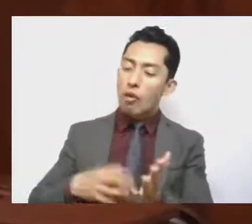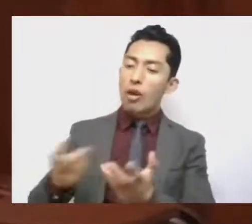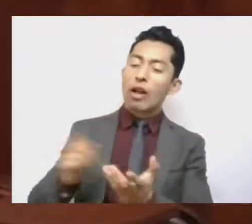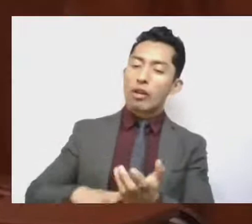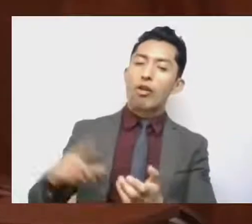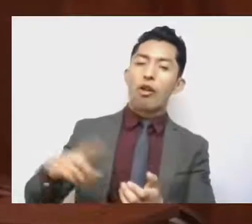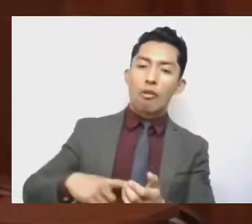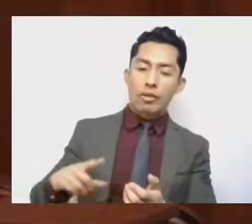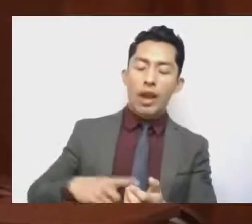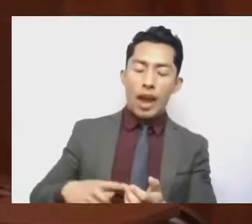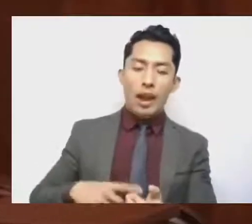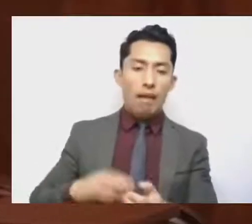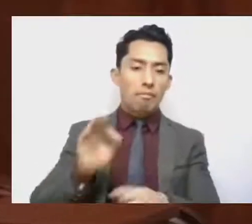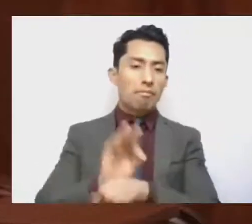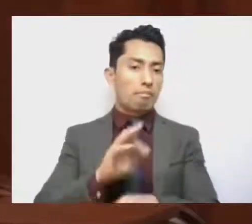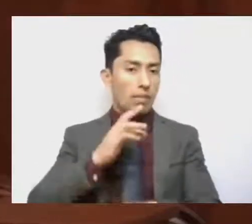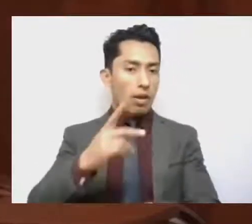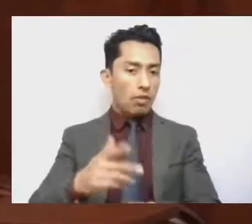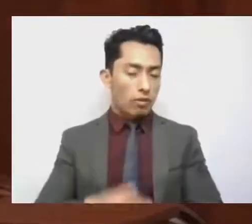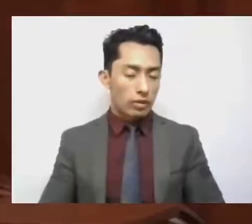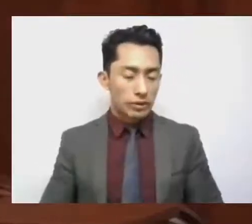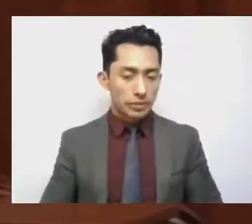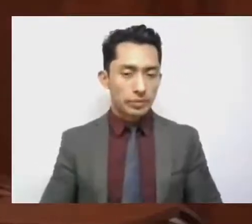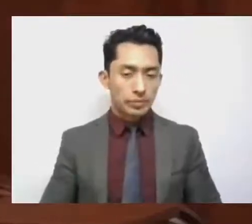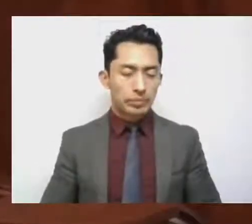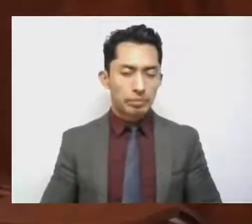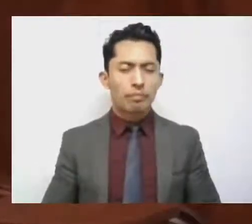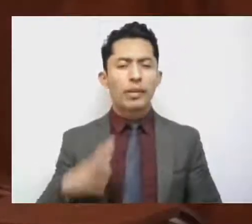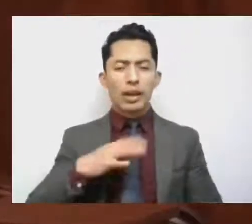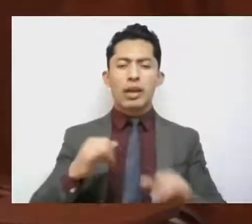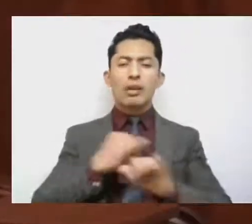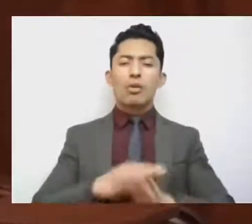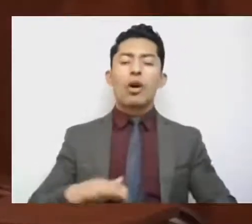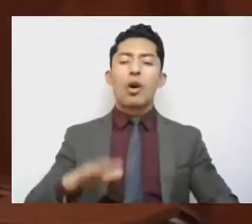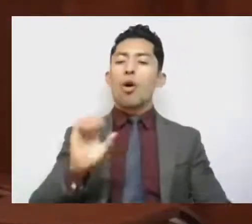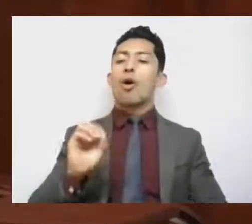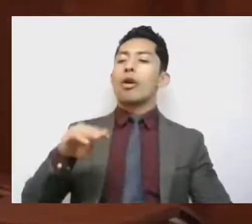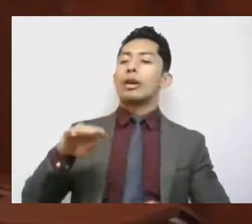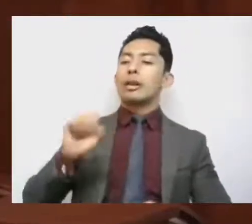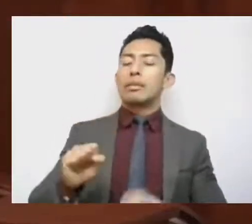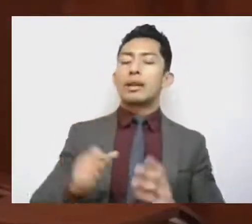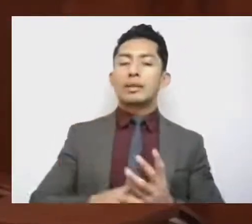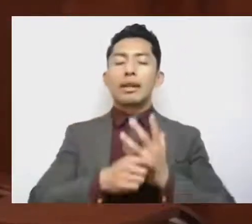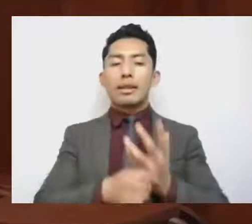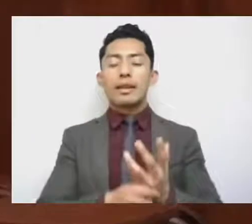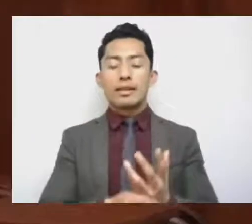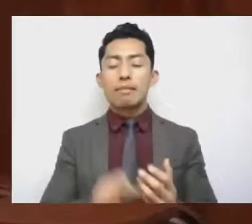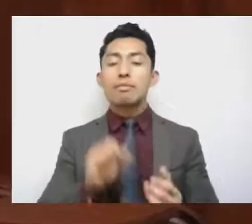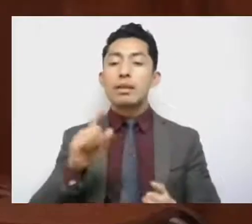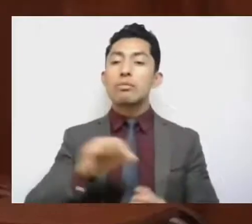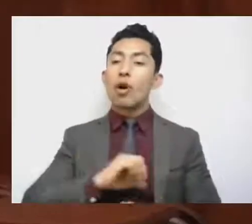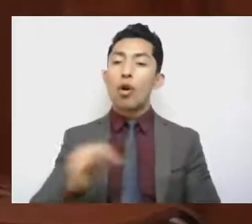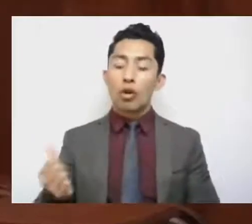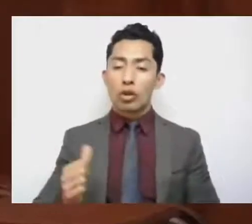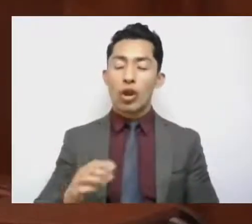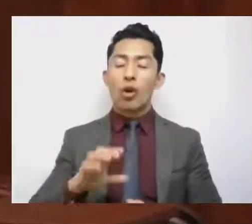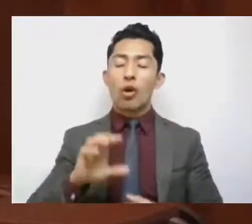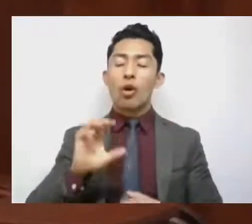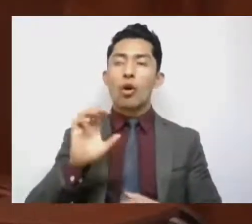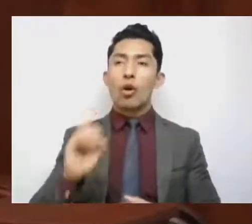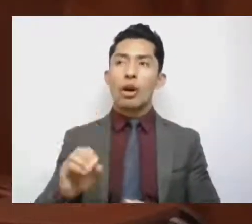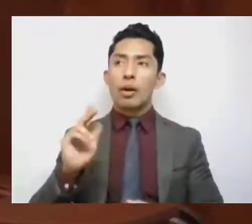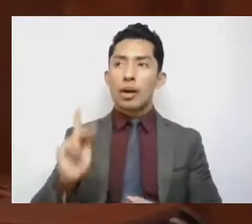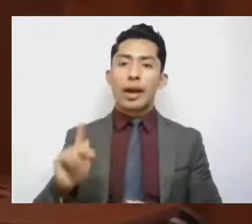verán favorecidas. De acuerdo con datos de la Organización Mundial de la Salud y la Organización Panamericana de la Salud,